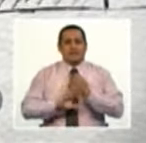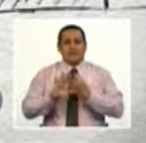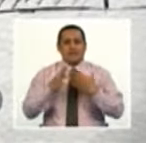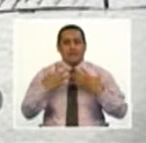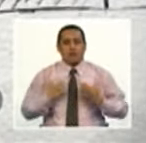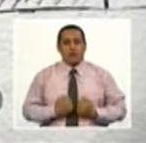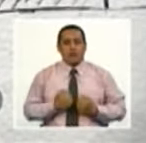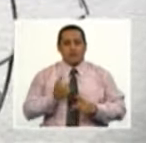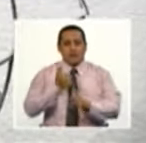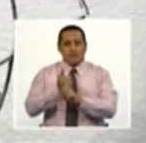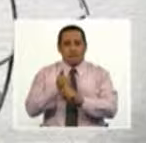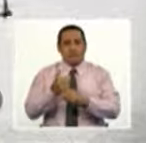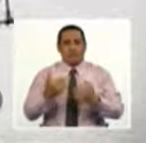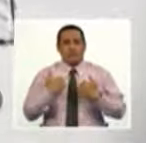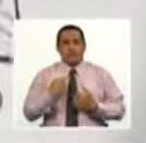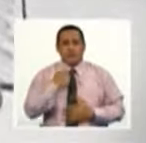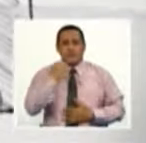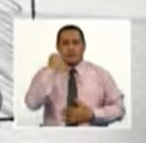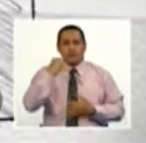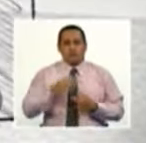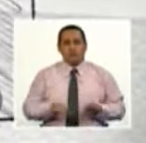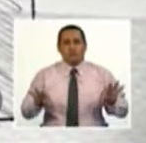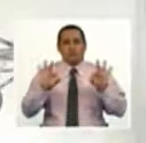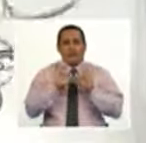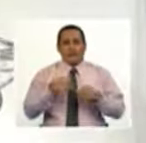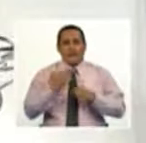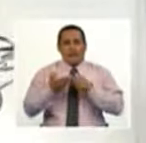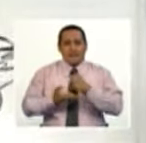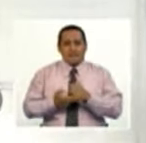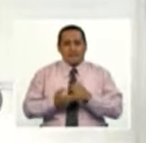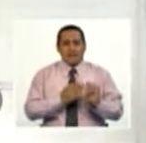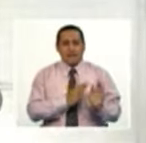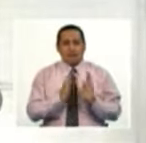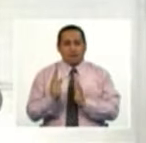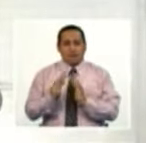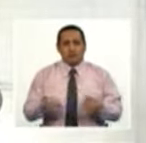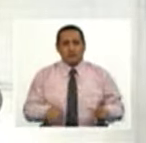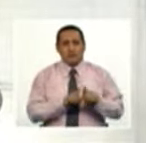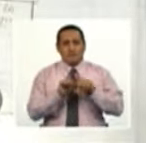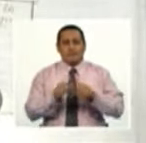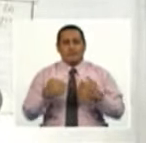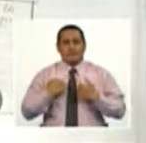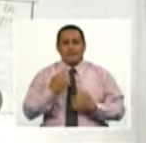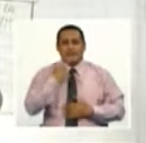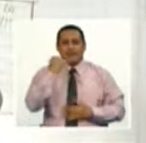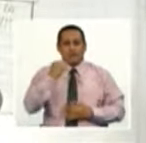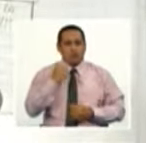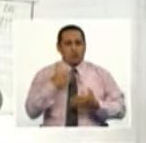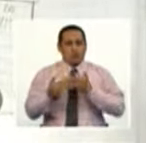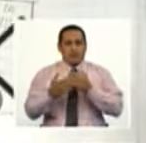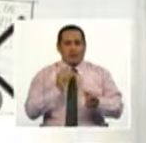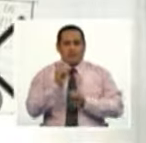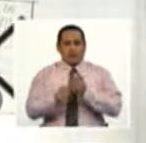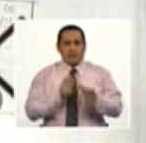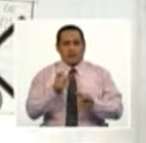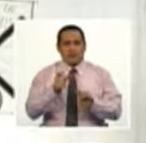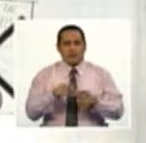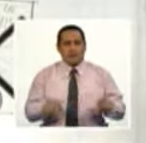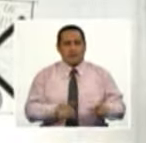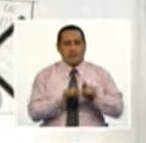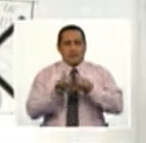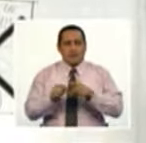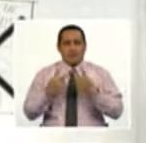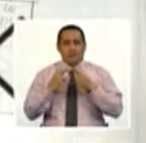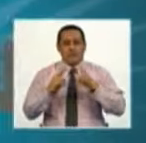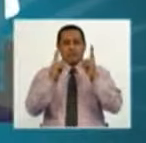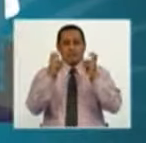de defensa, el mismo que, siendo un derecho fundamental, garantiza el debido proceso al que tiene derecho toda persona.